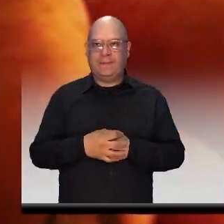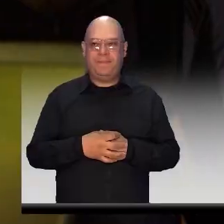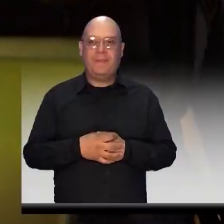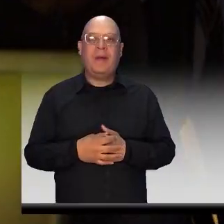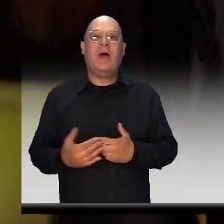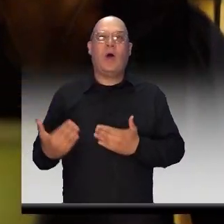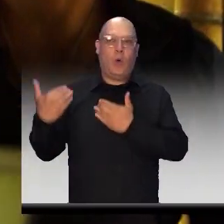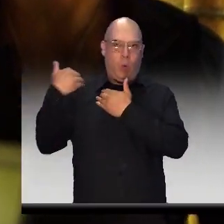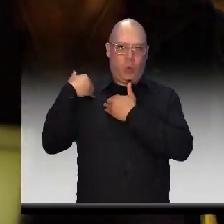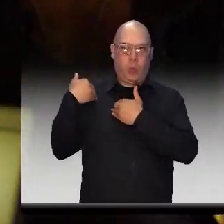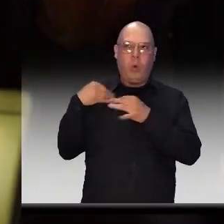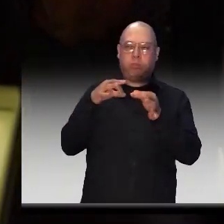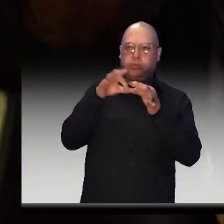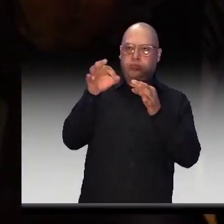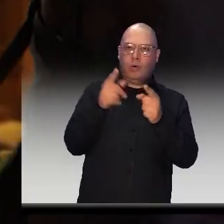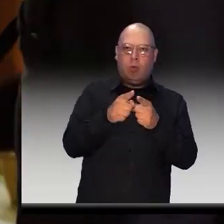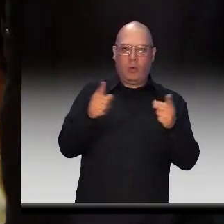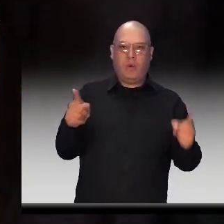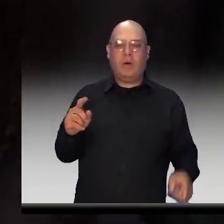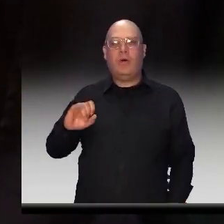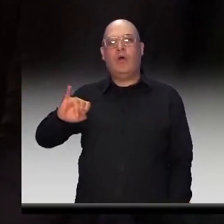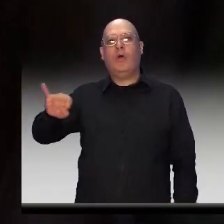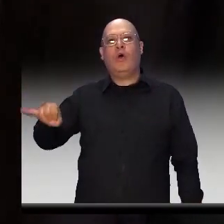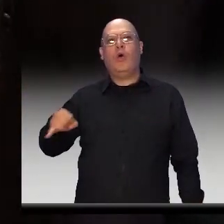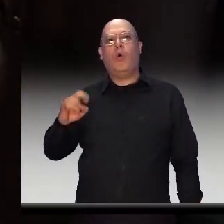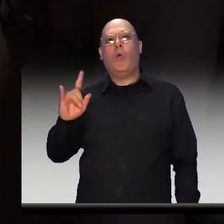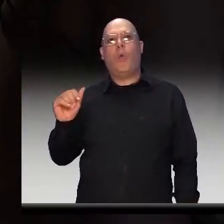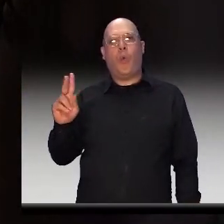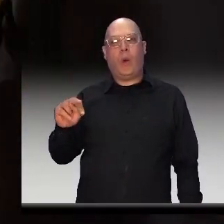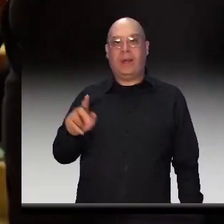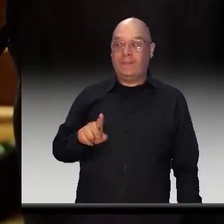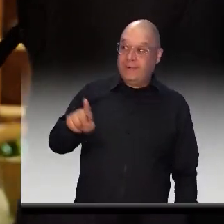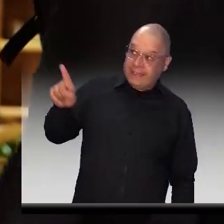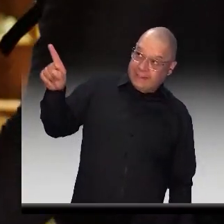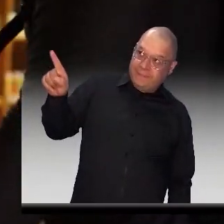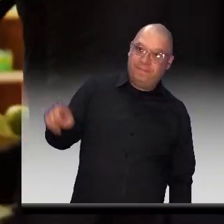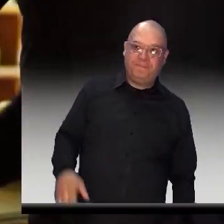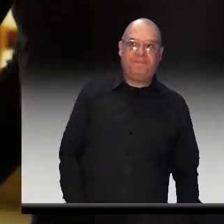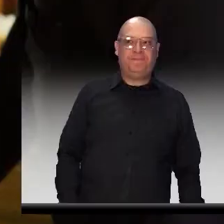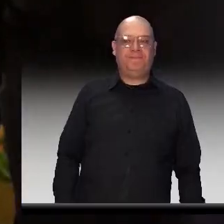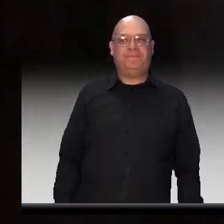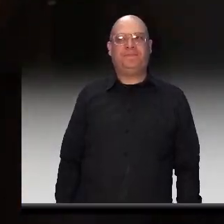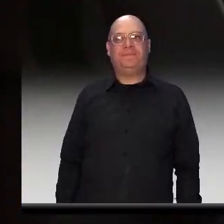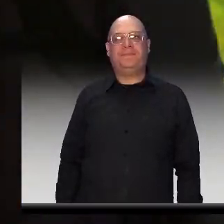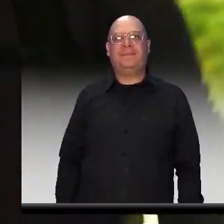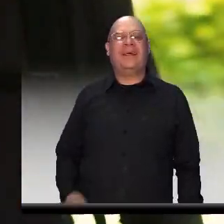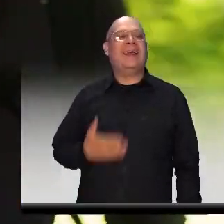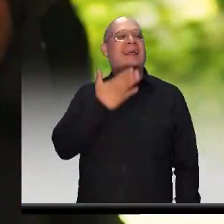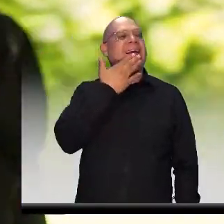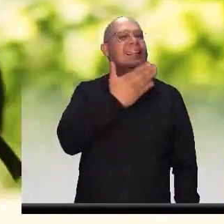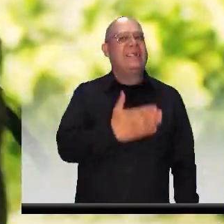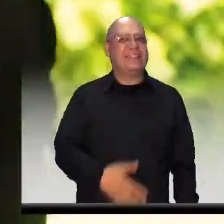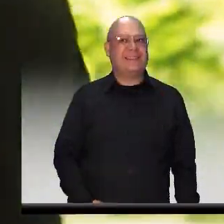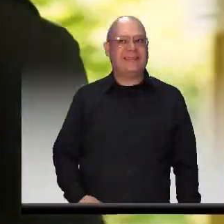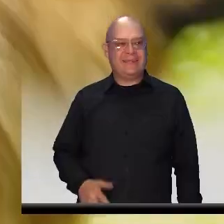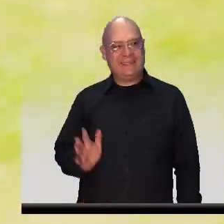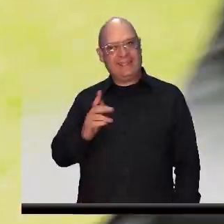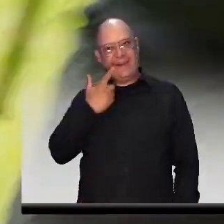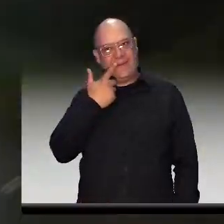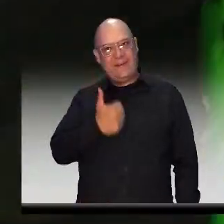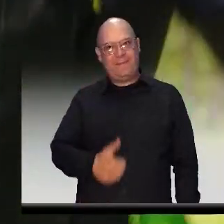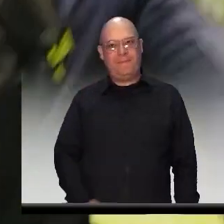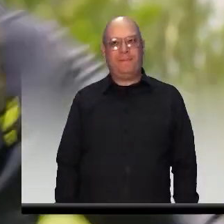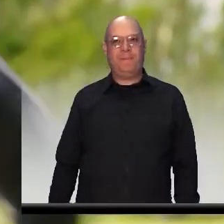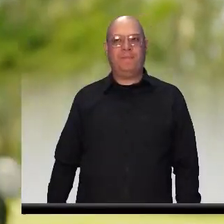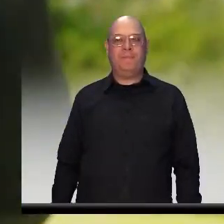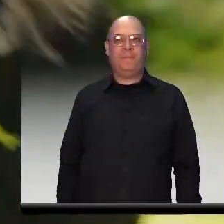para dar todas las explicaciones es don Juan. ¿Perfecto por allá? Sí, señor, por acá derechito. Listo, muchísimas gracias entonces, listo. Que se bien.